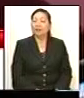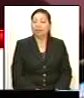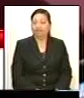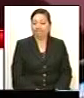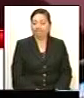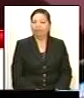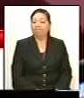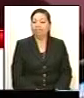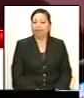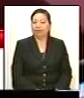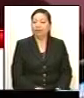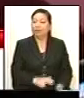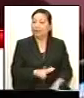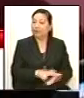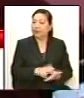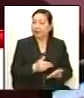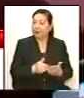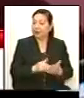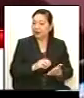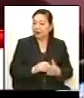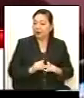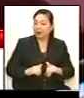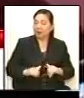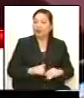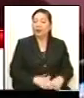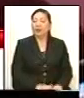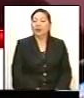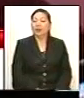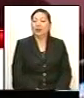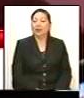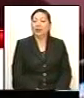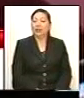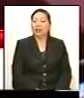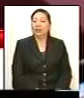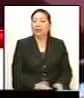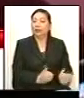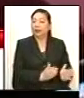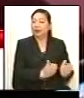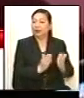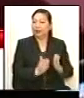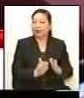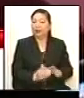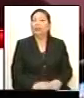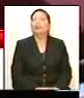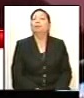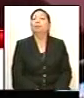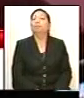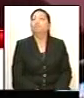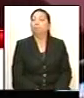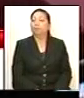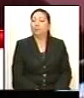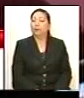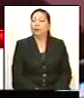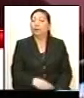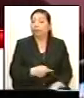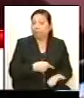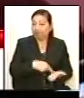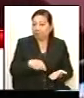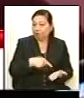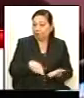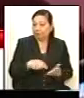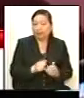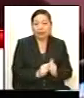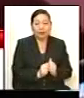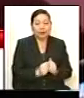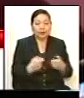ya. Aprobado, ha sido aprobado por unanimidad. Vamos a pasar ahora a estación despachos. Se le ha remitido a los despachos en